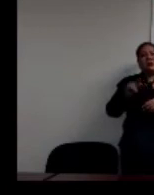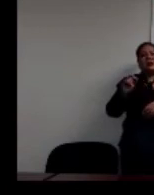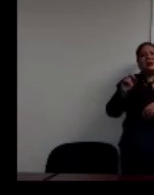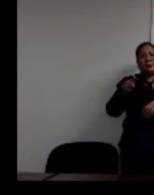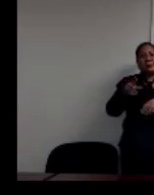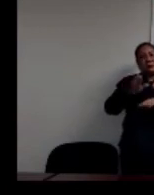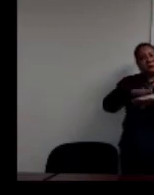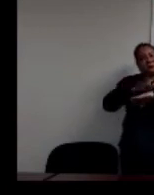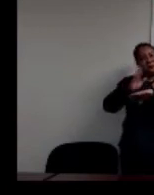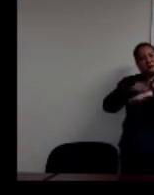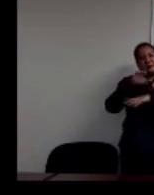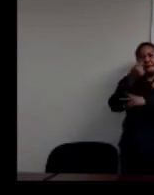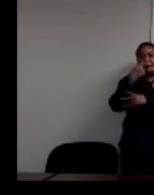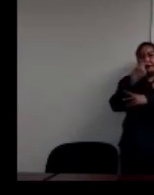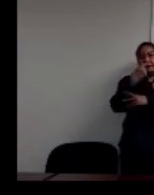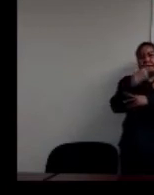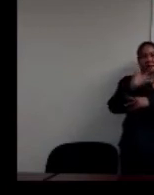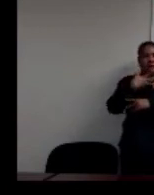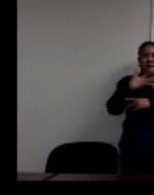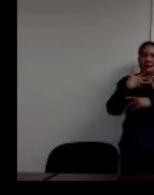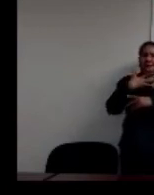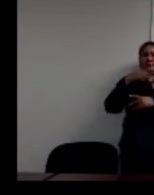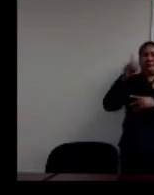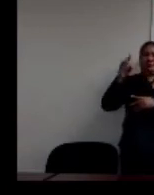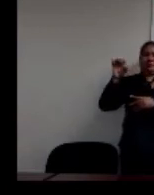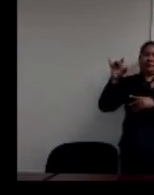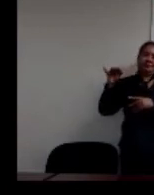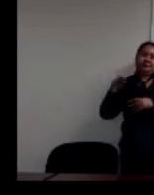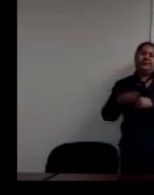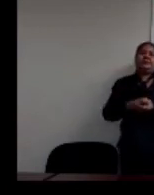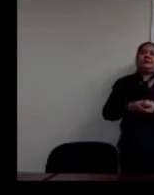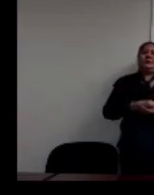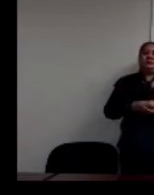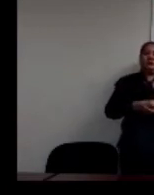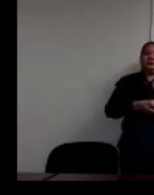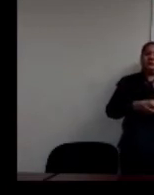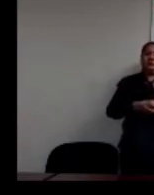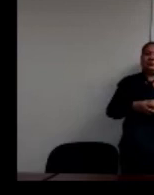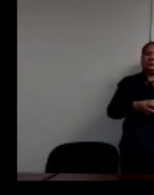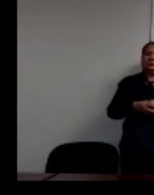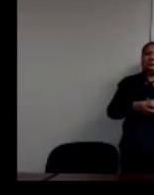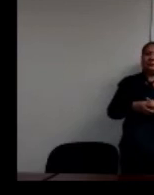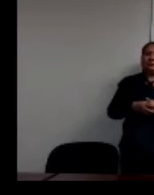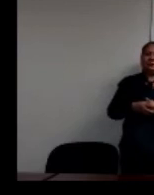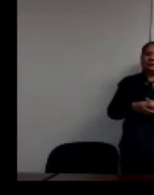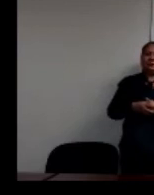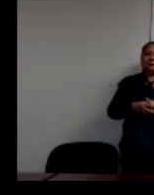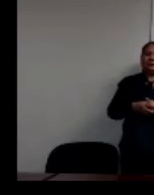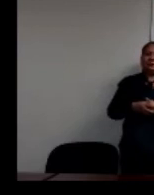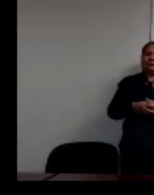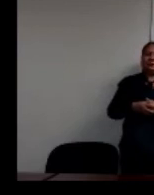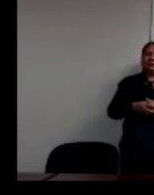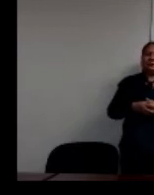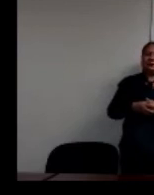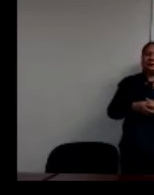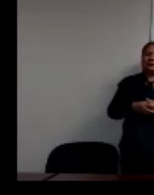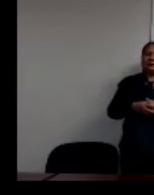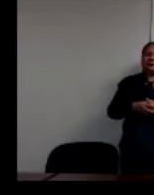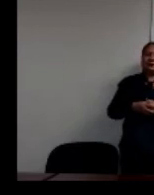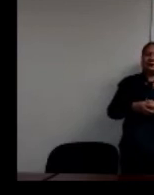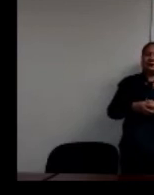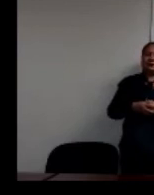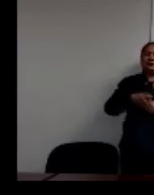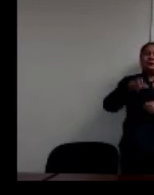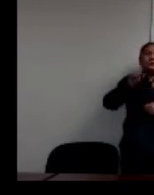ese medicamento, aunque no tengan depresión. Pero eso lo hacemos nosotros en consulta y les explicamos siempre, psicoeducamos